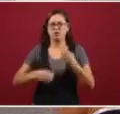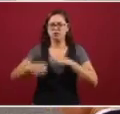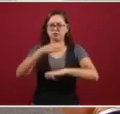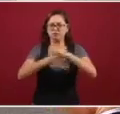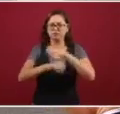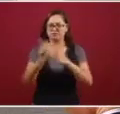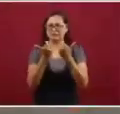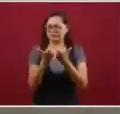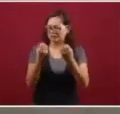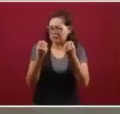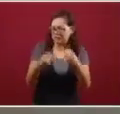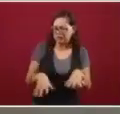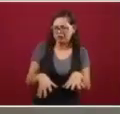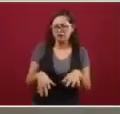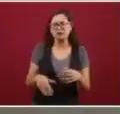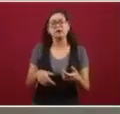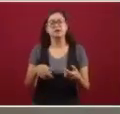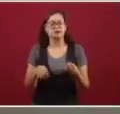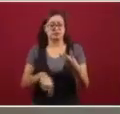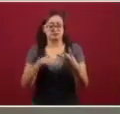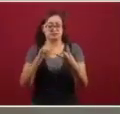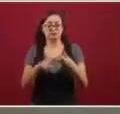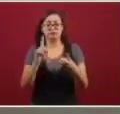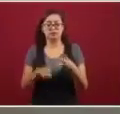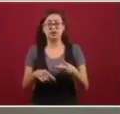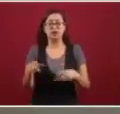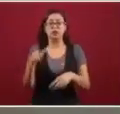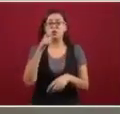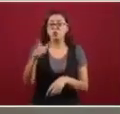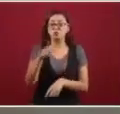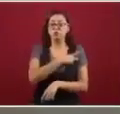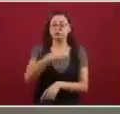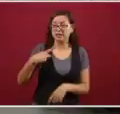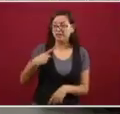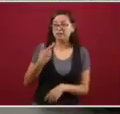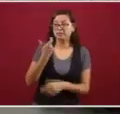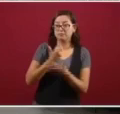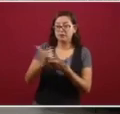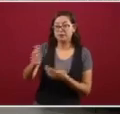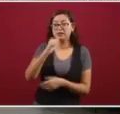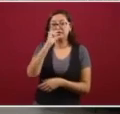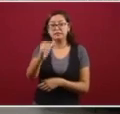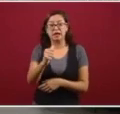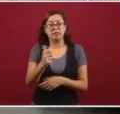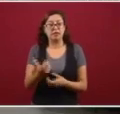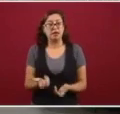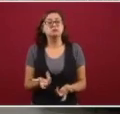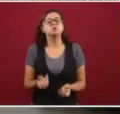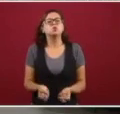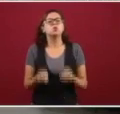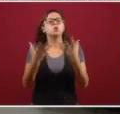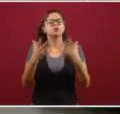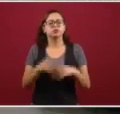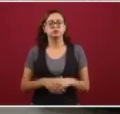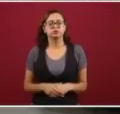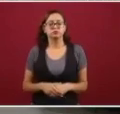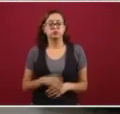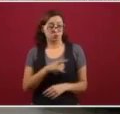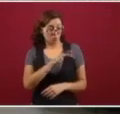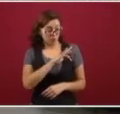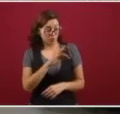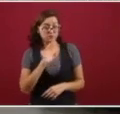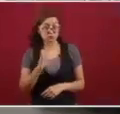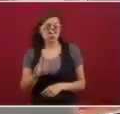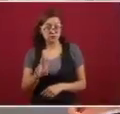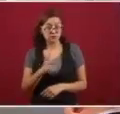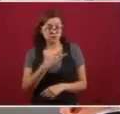¿Y cuánto se ha condonado de deudas de electricidad? Gracias. ¿Te podría, ingeniero? ¿Tiene información? A